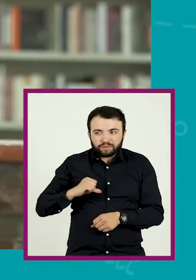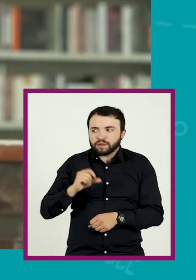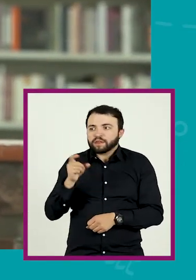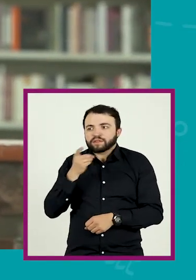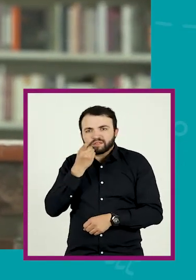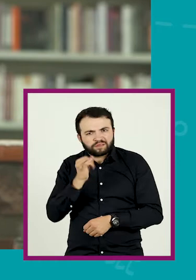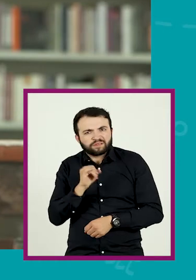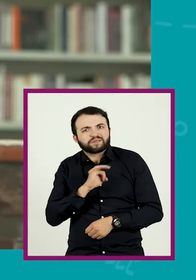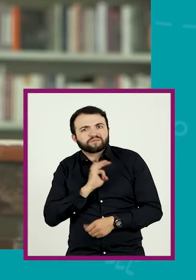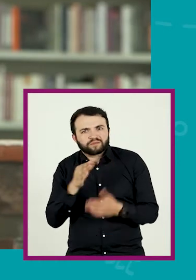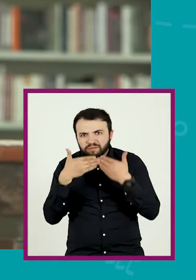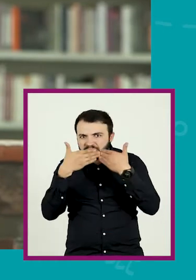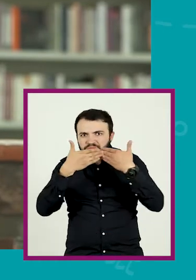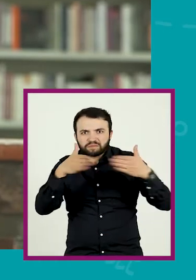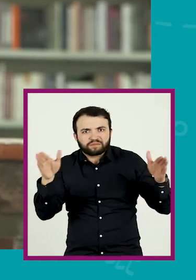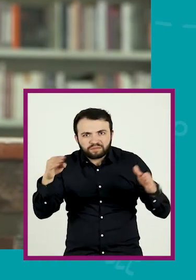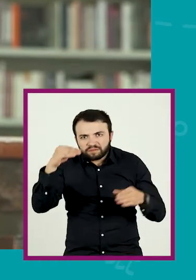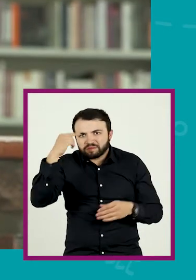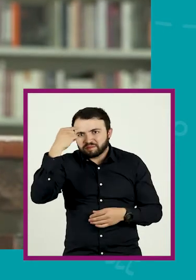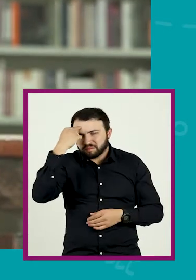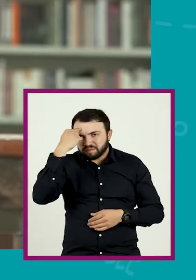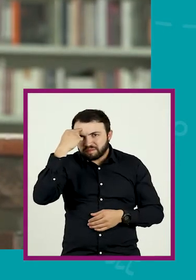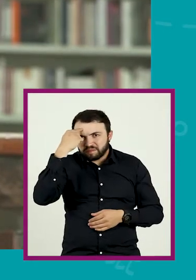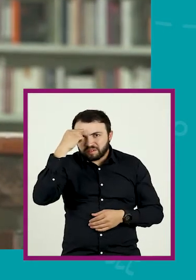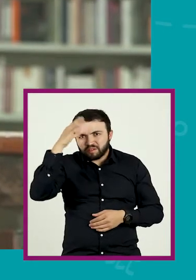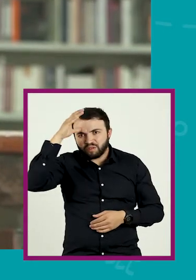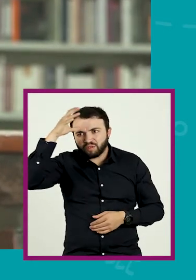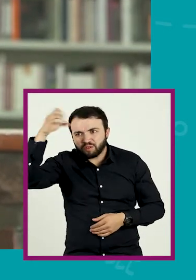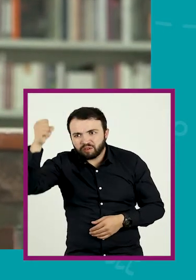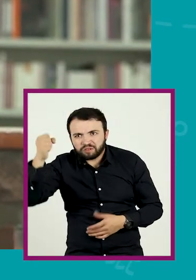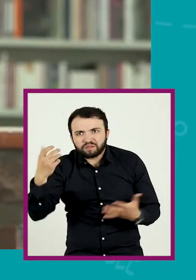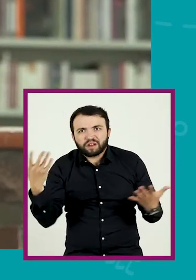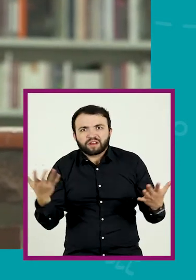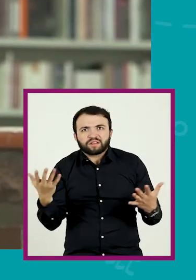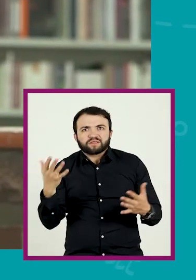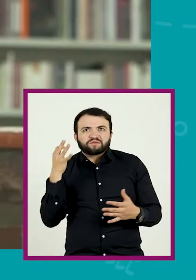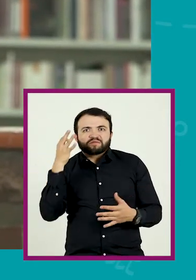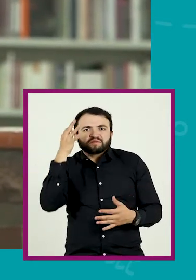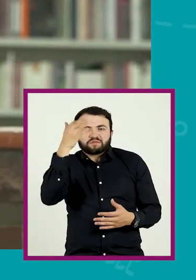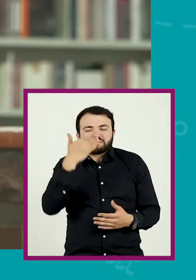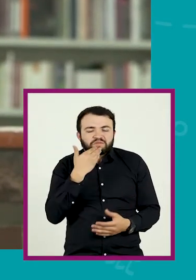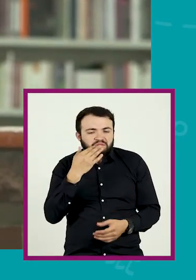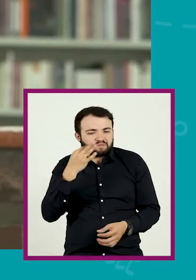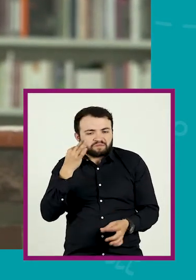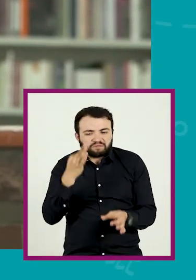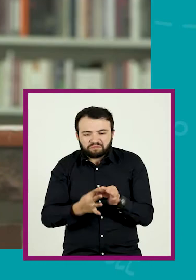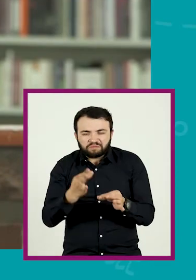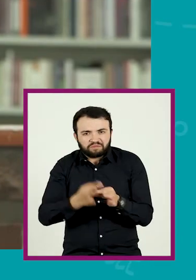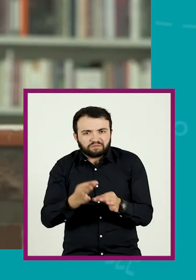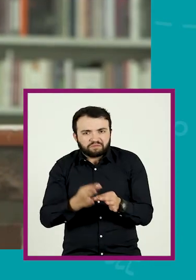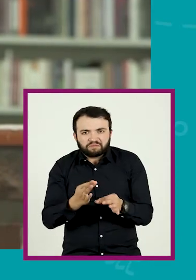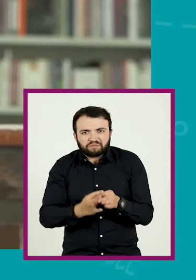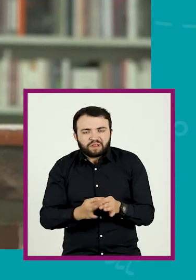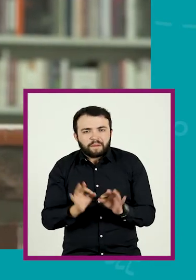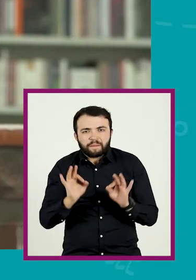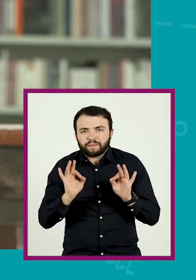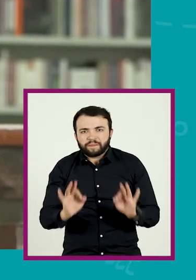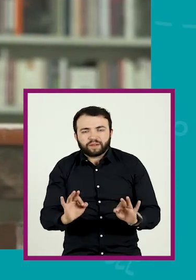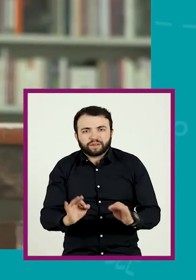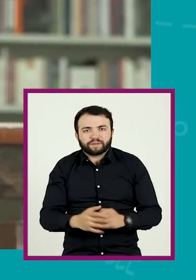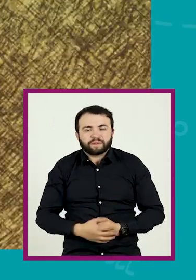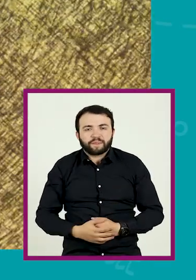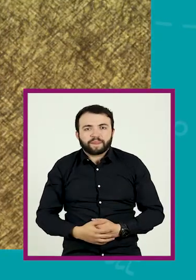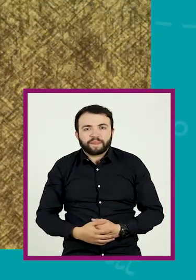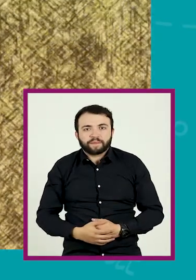un conocimiento intuitivo, como él lo llama, el conocimiento del entendimiento, y este conocimiento es absoluto, pleno y perfecto, de